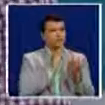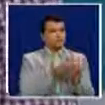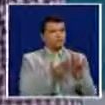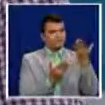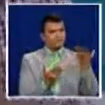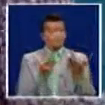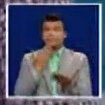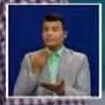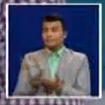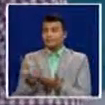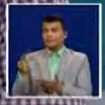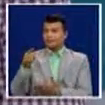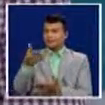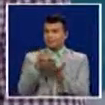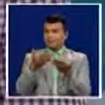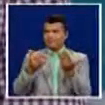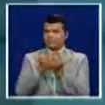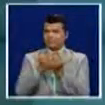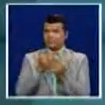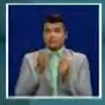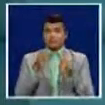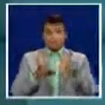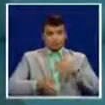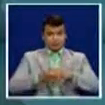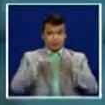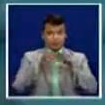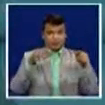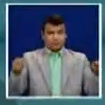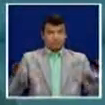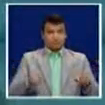ti, gracias, Rodolfo, por venir. Y a ustedes por la invitación. Ok, sigue